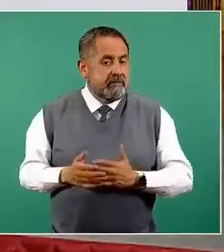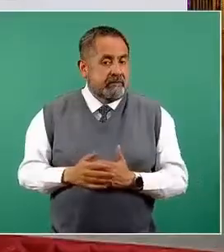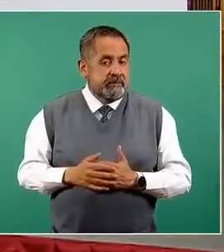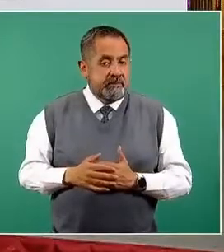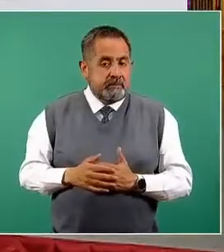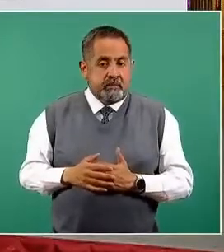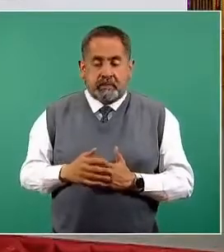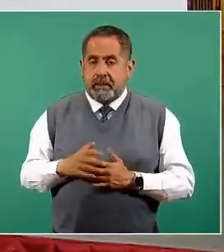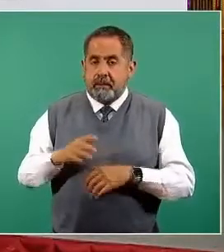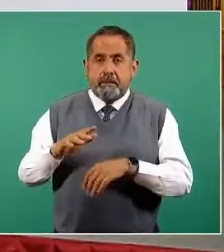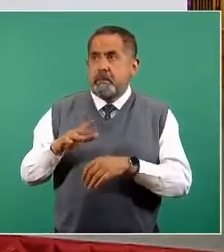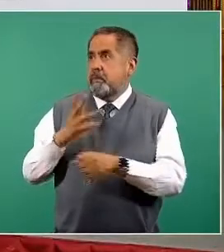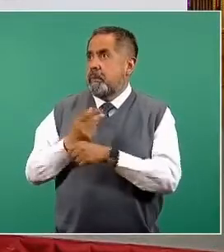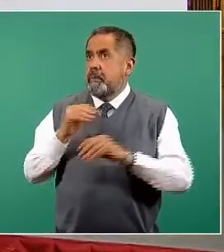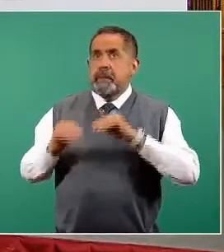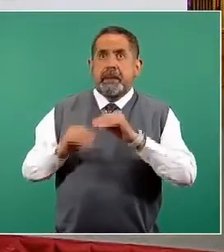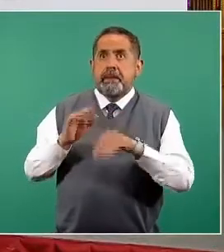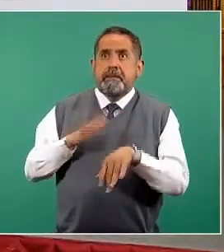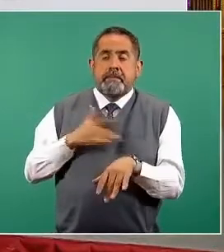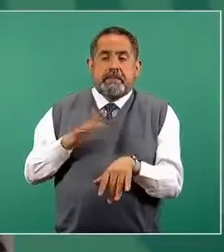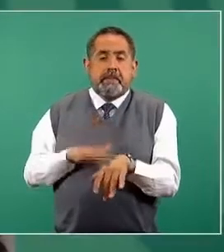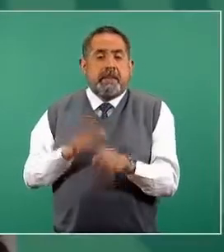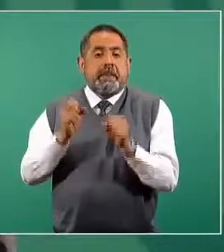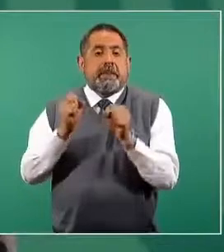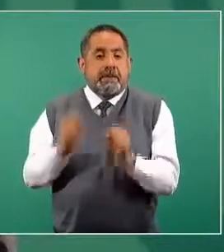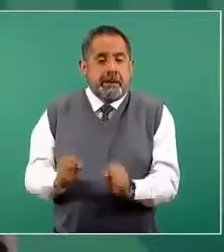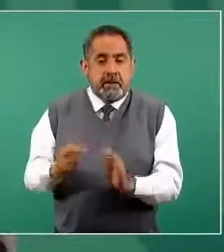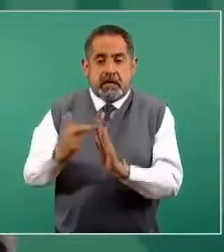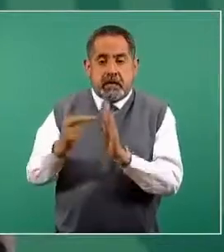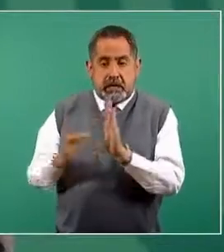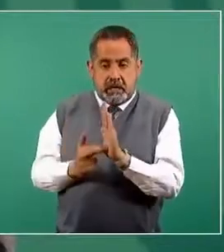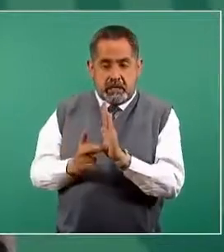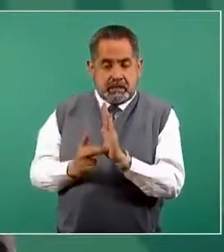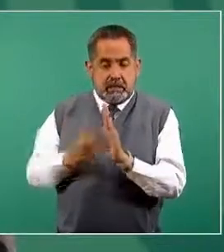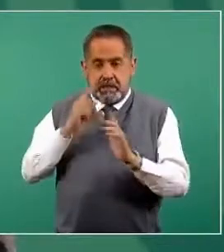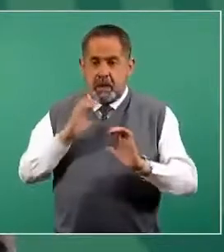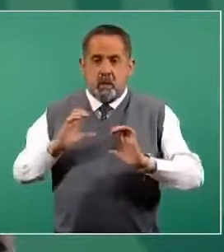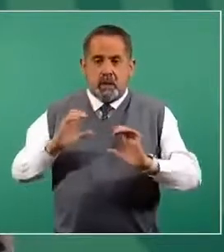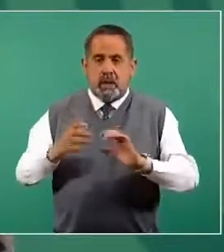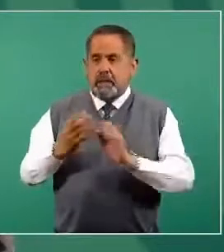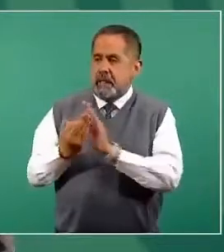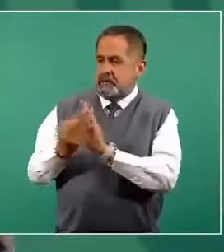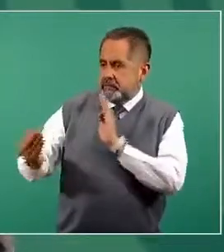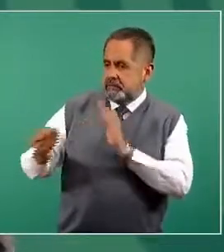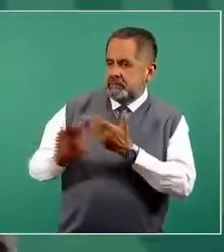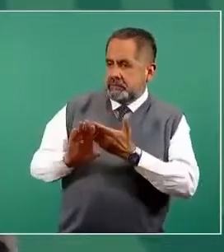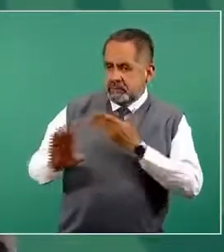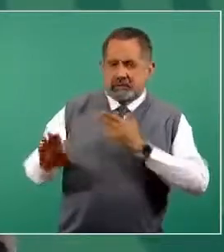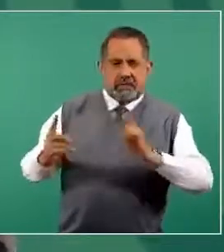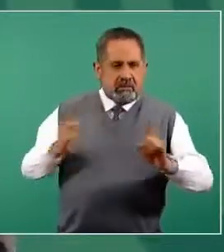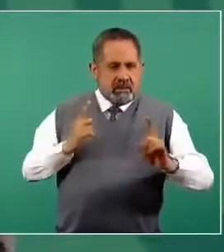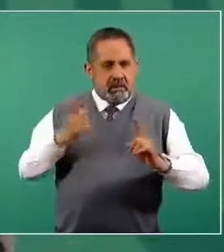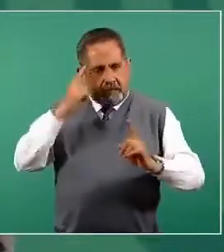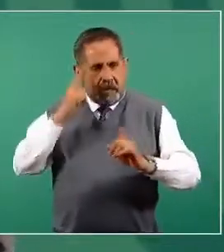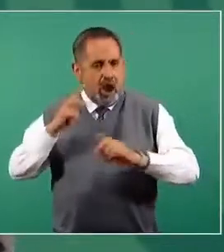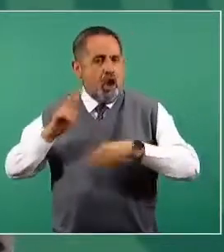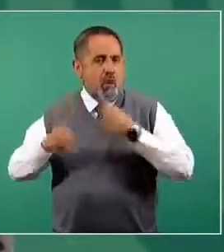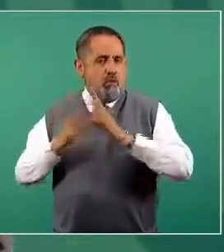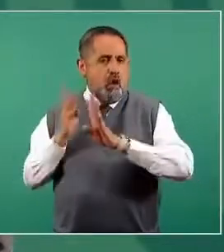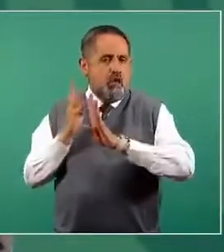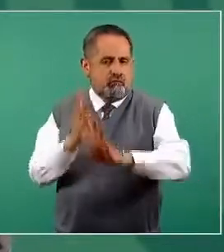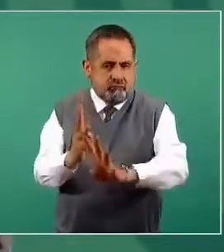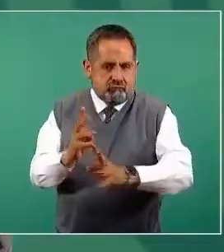el aseguramiento de las medidas preventivas durante en este caso durante los momentos de